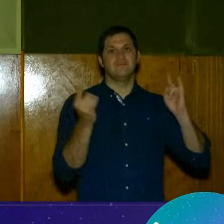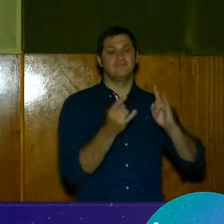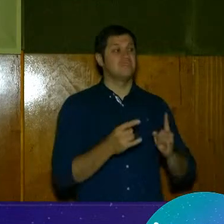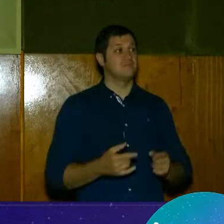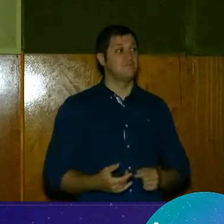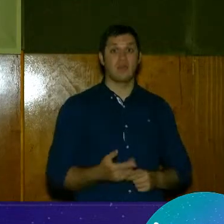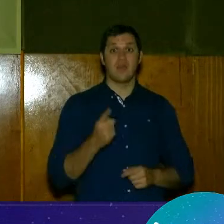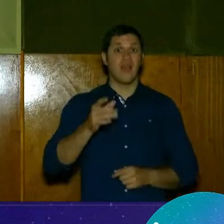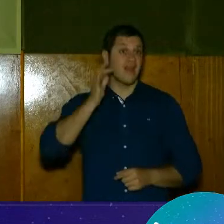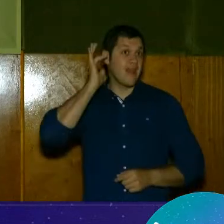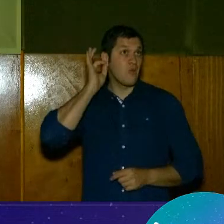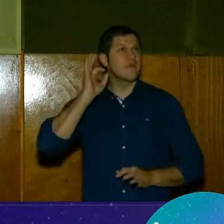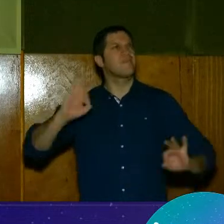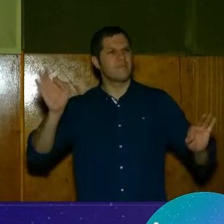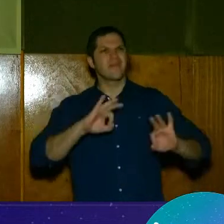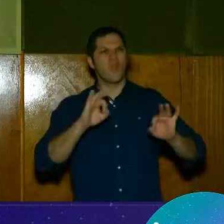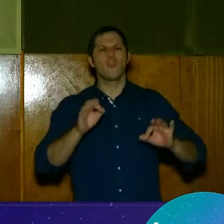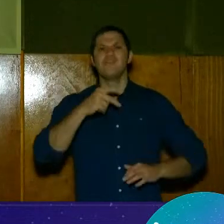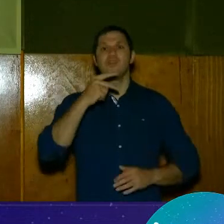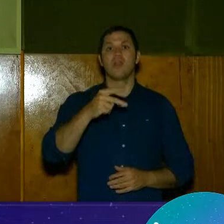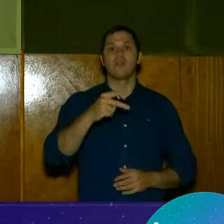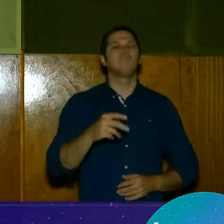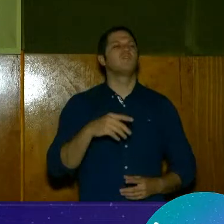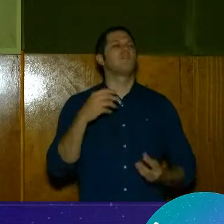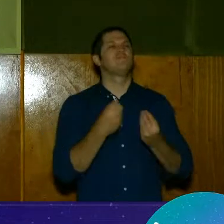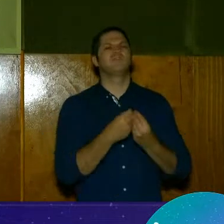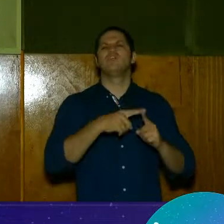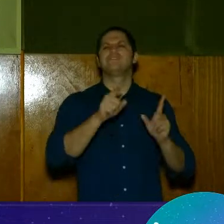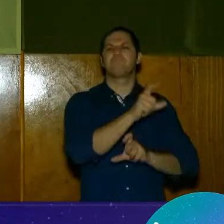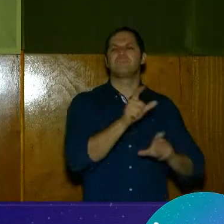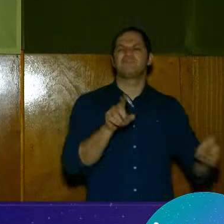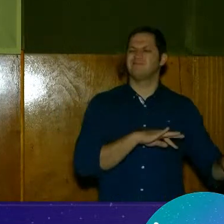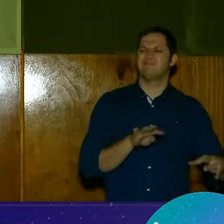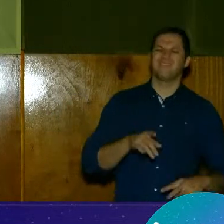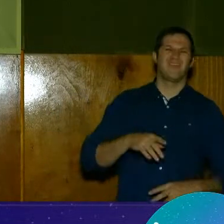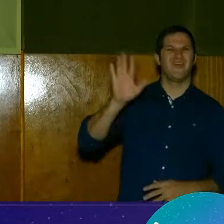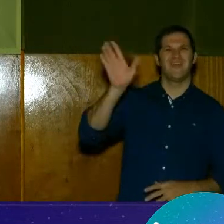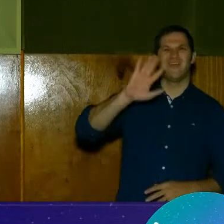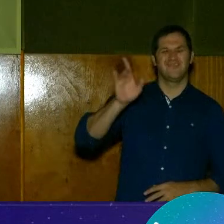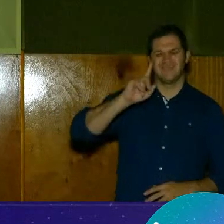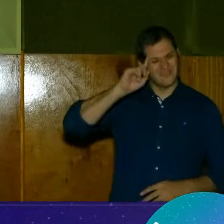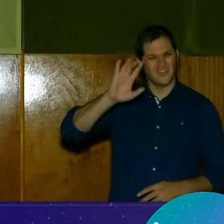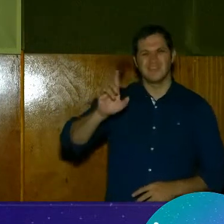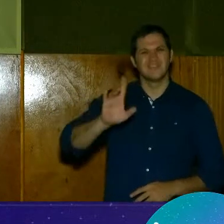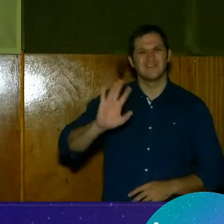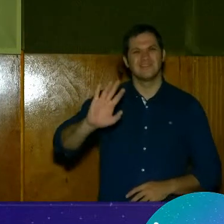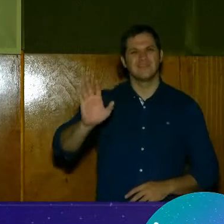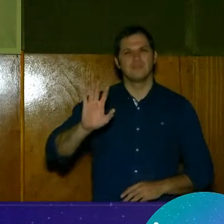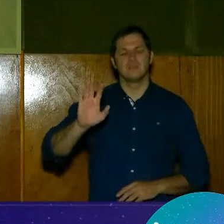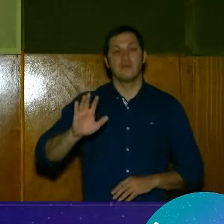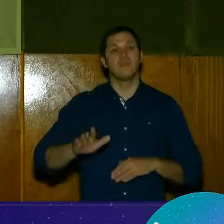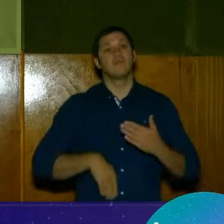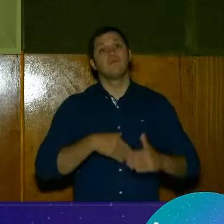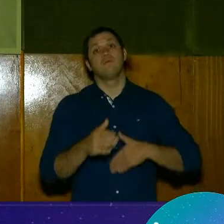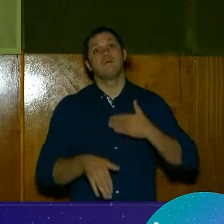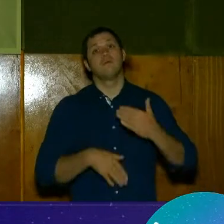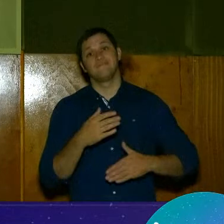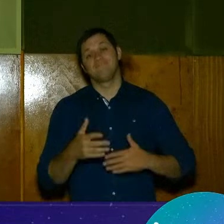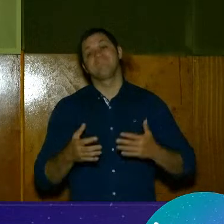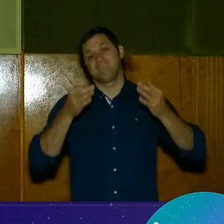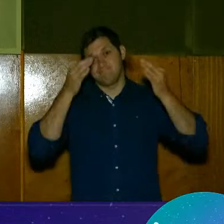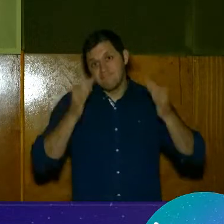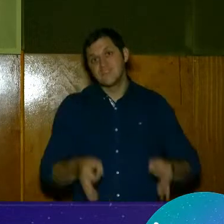así el hidrógeno es lo que más hay pero les hicimos esa es una cantidad enorme pero no